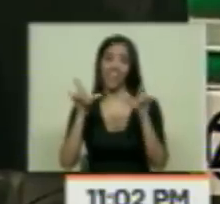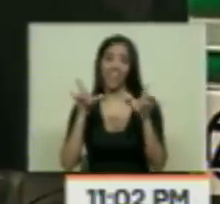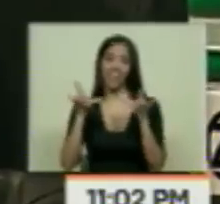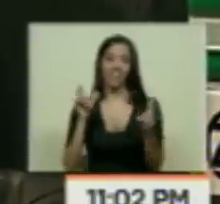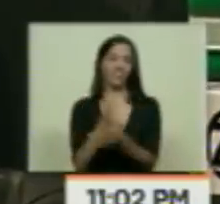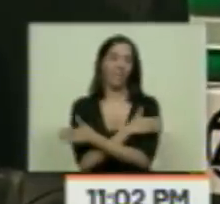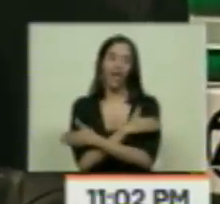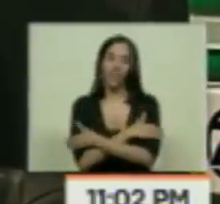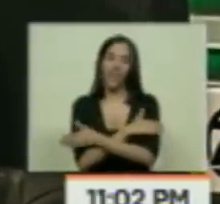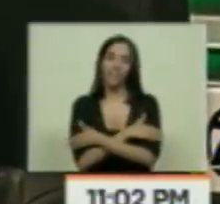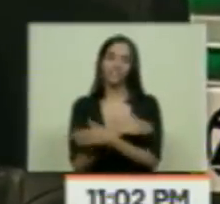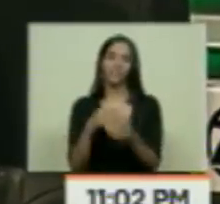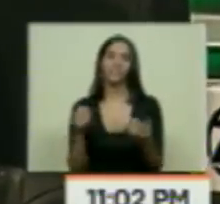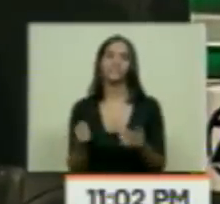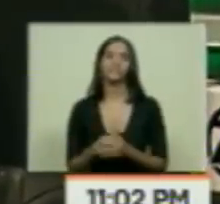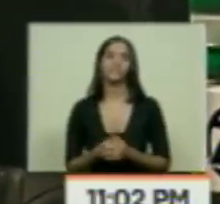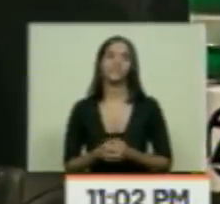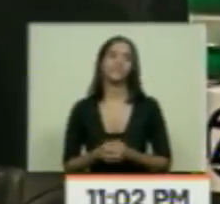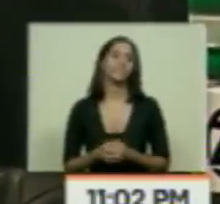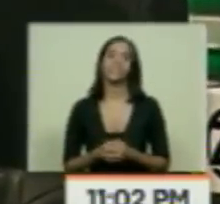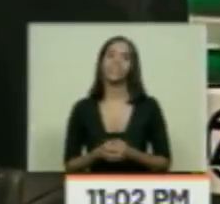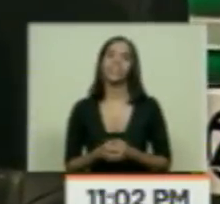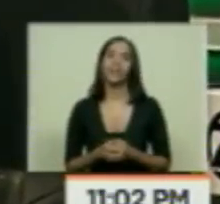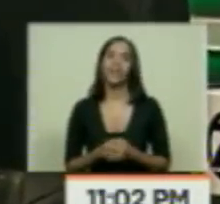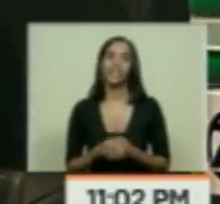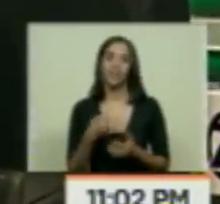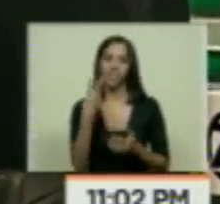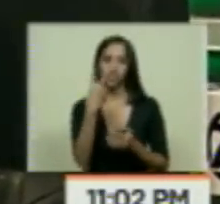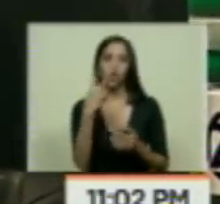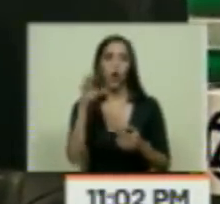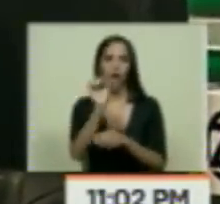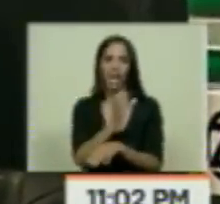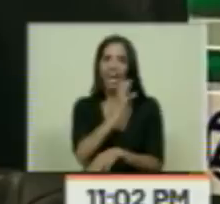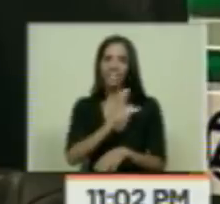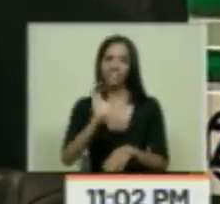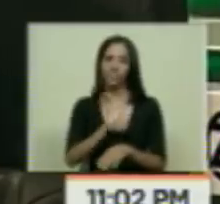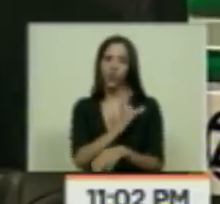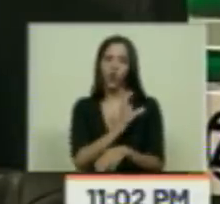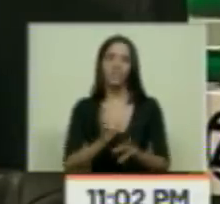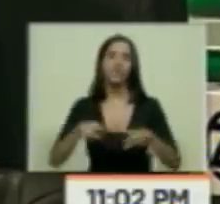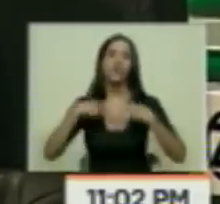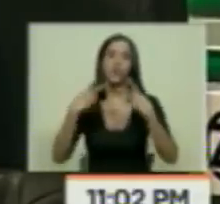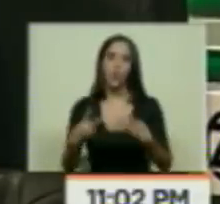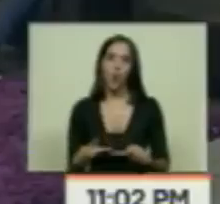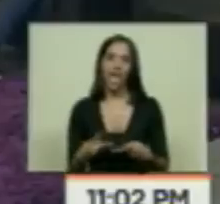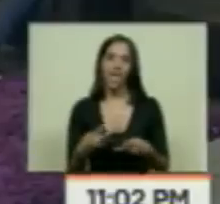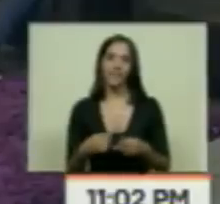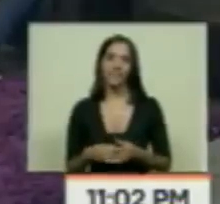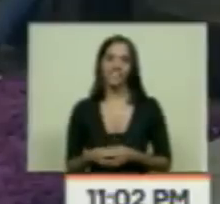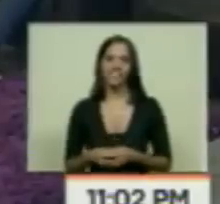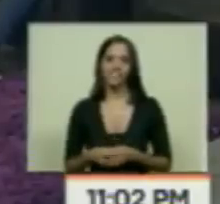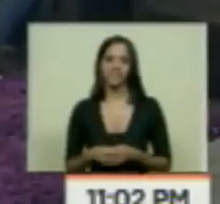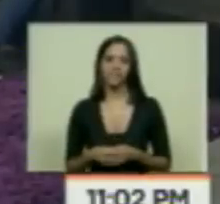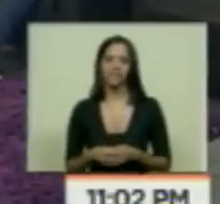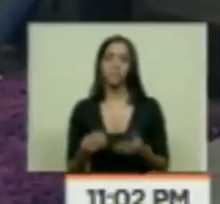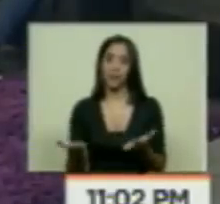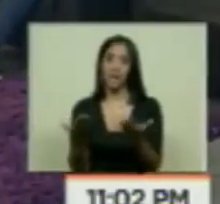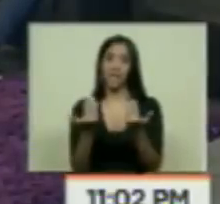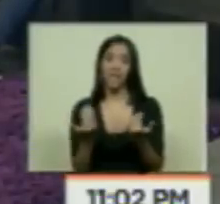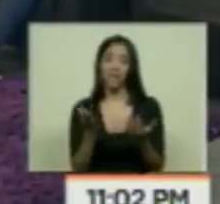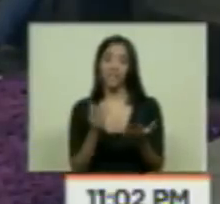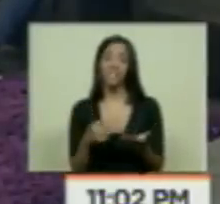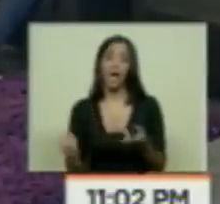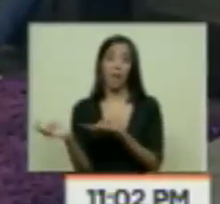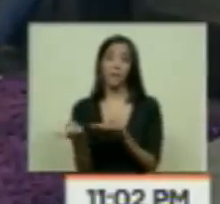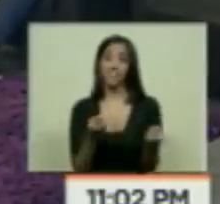nuestra felicitación. Creo que hizo dos canciones nuevas y me está diciendo que falta mucha gente en octubre. No, que quiera venir, está